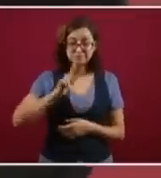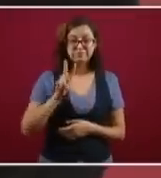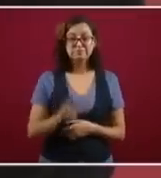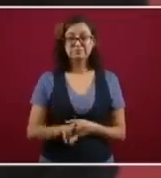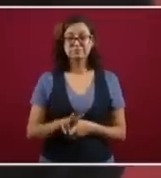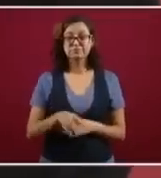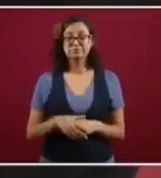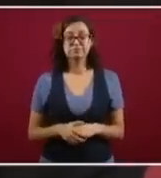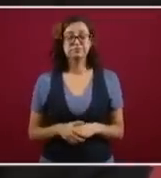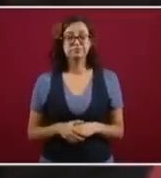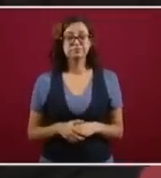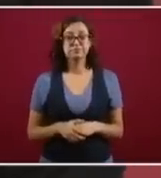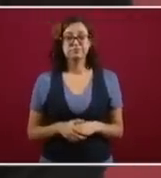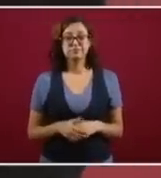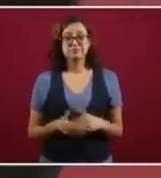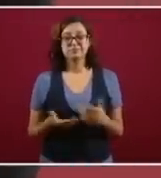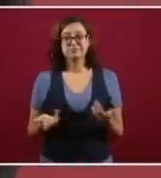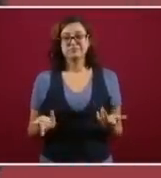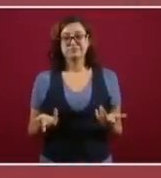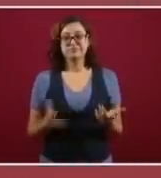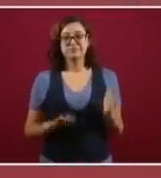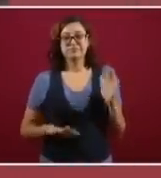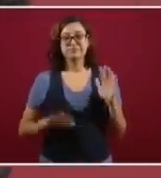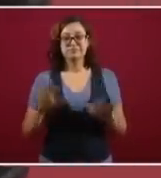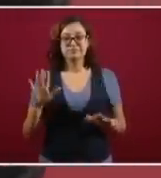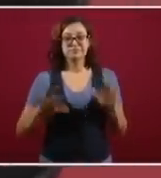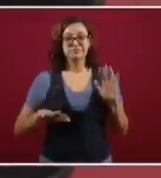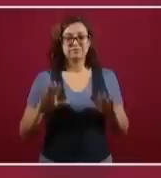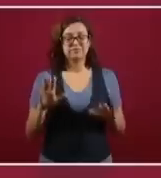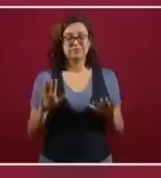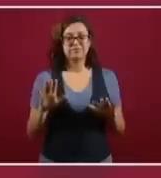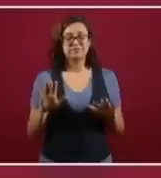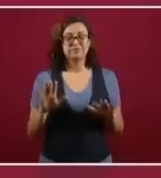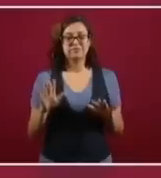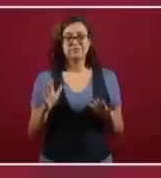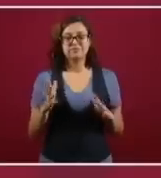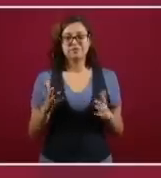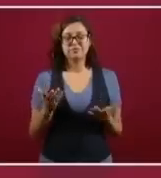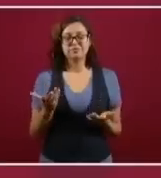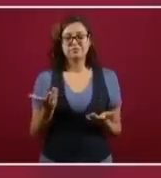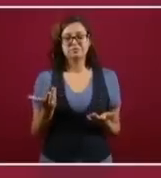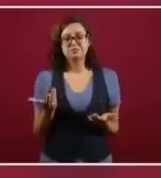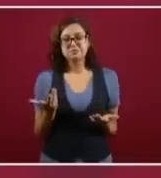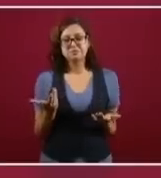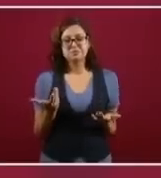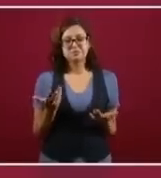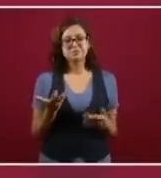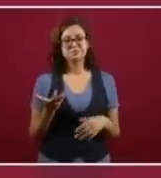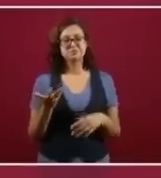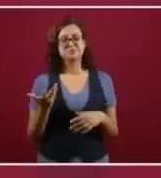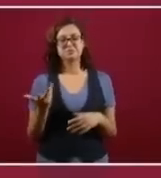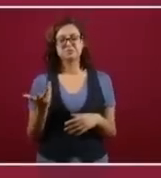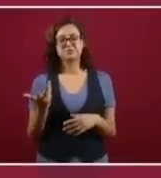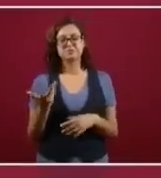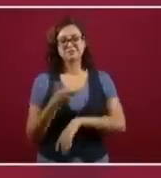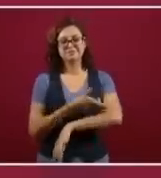Es que muchas veces no se sabe en la familia.